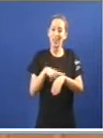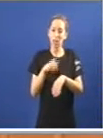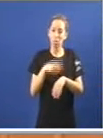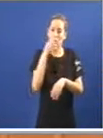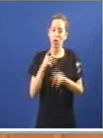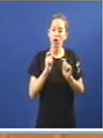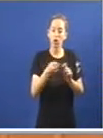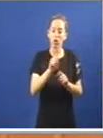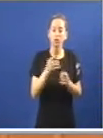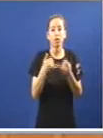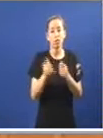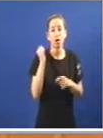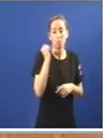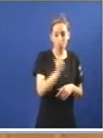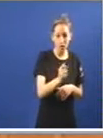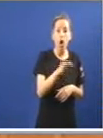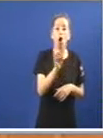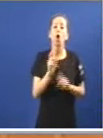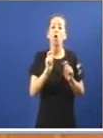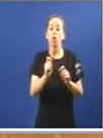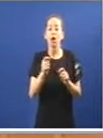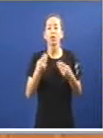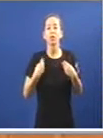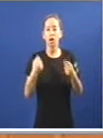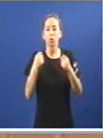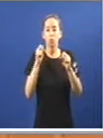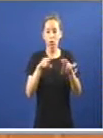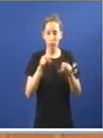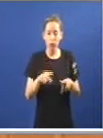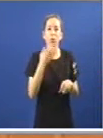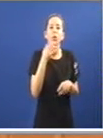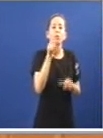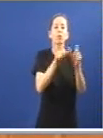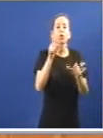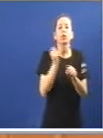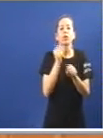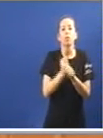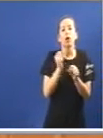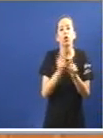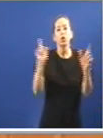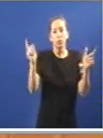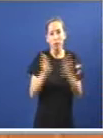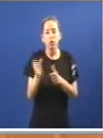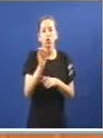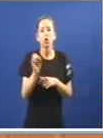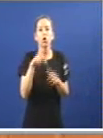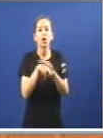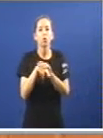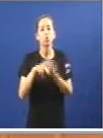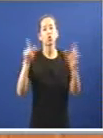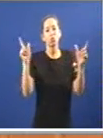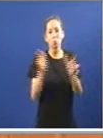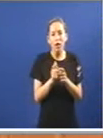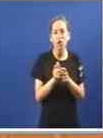empeoran a saúde mata recortar o personal las urgencias merma la capacidad resolutiva de los centros mata suprimir servicios